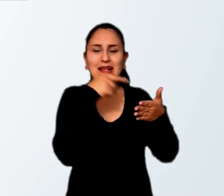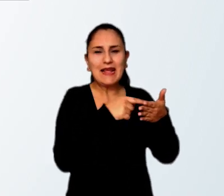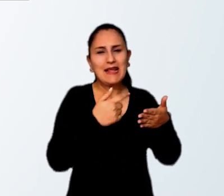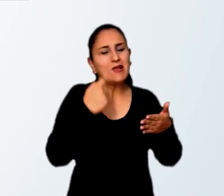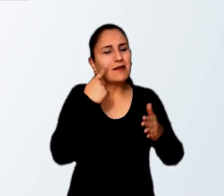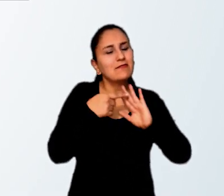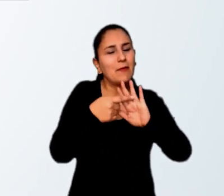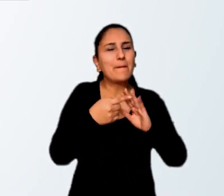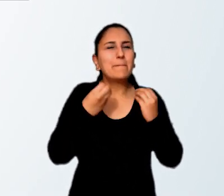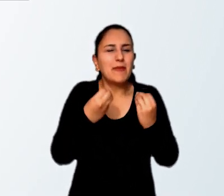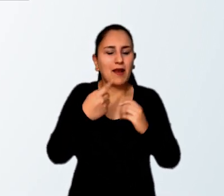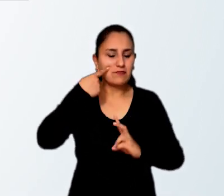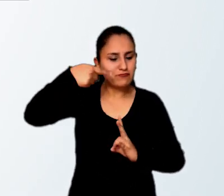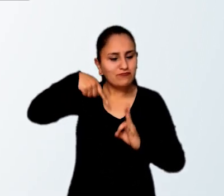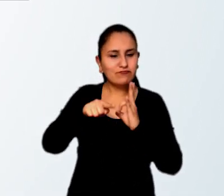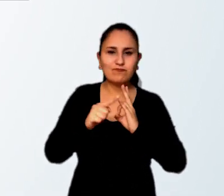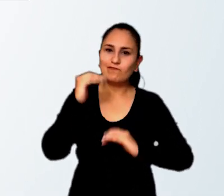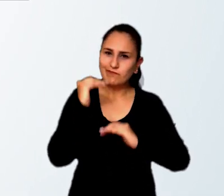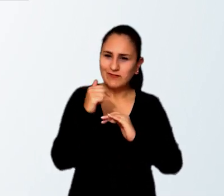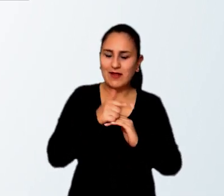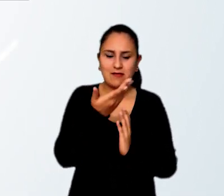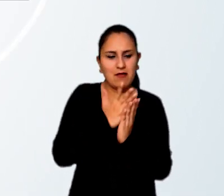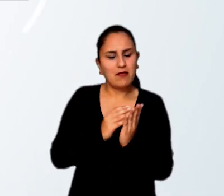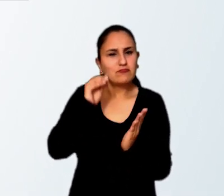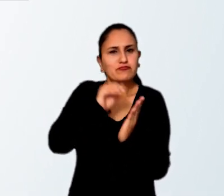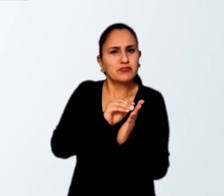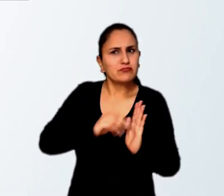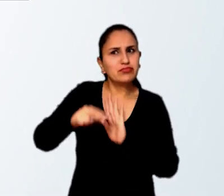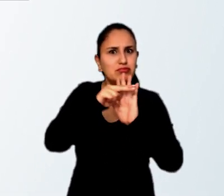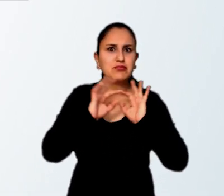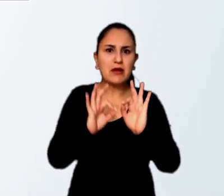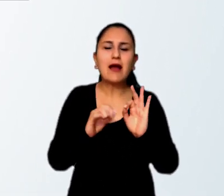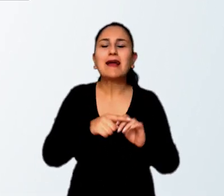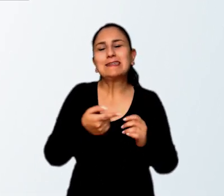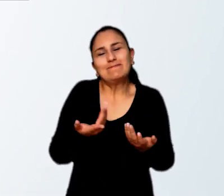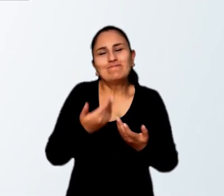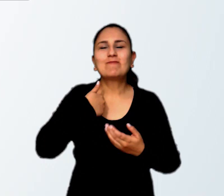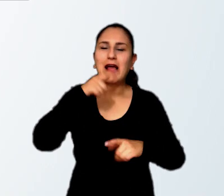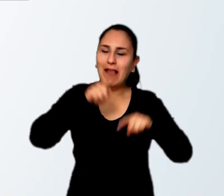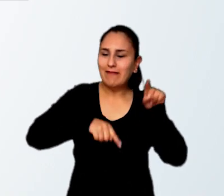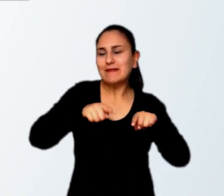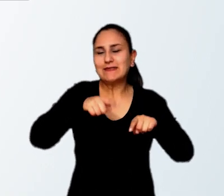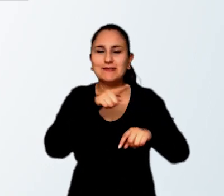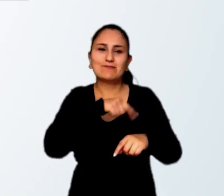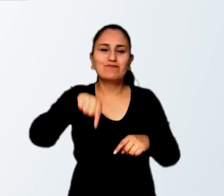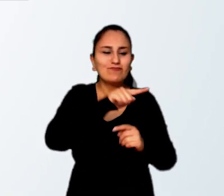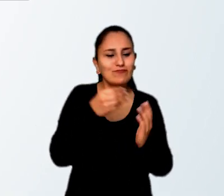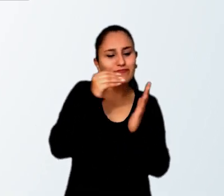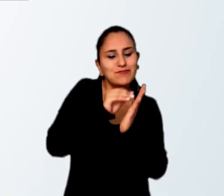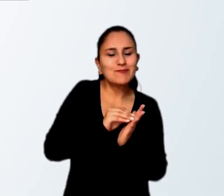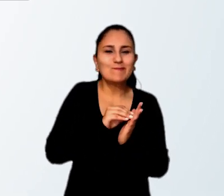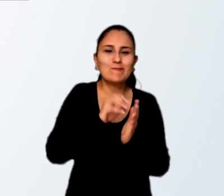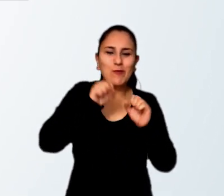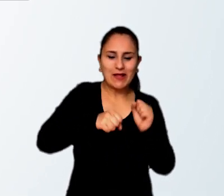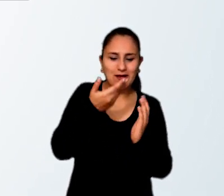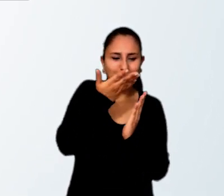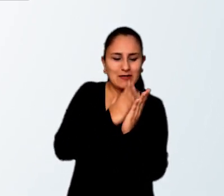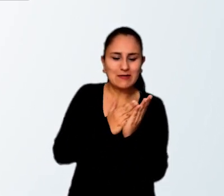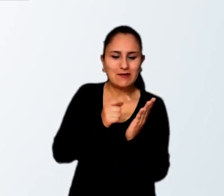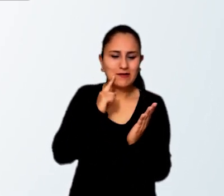subjetividad en la valoración es inevitable que se emitan algunos juicios para definir las fronteras entre